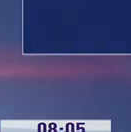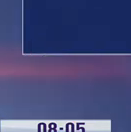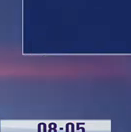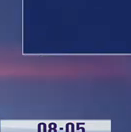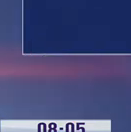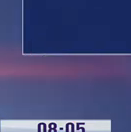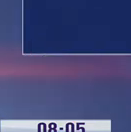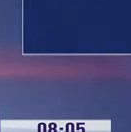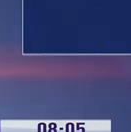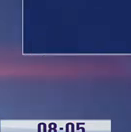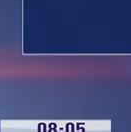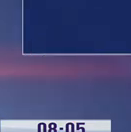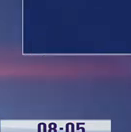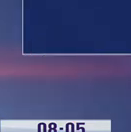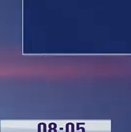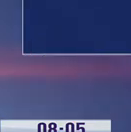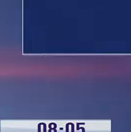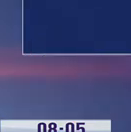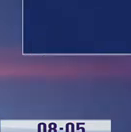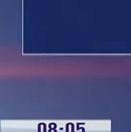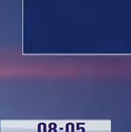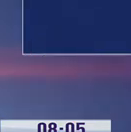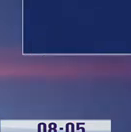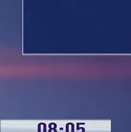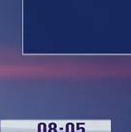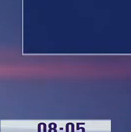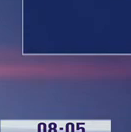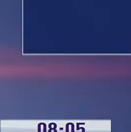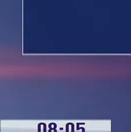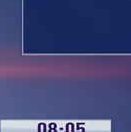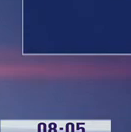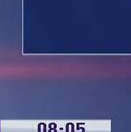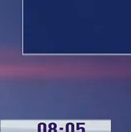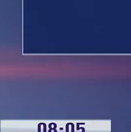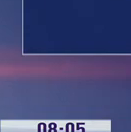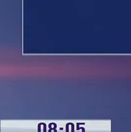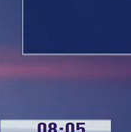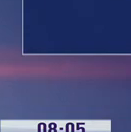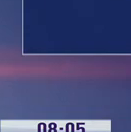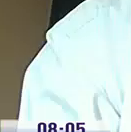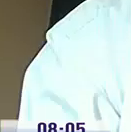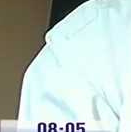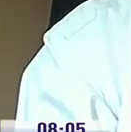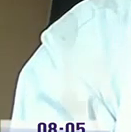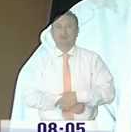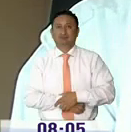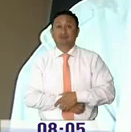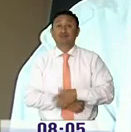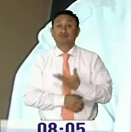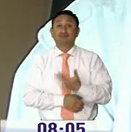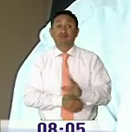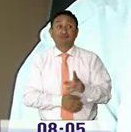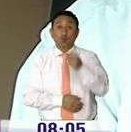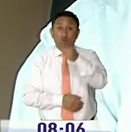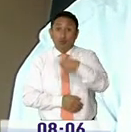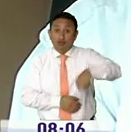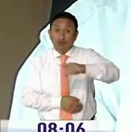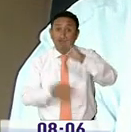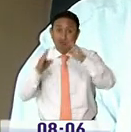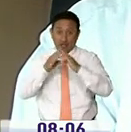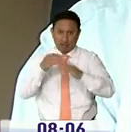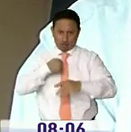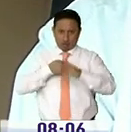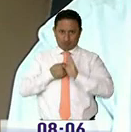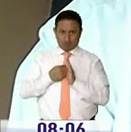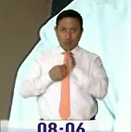1-800-510-510 es el que se ha dispuesto para receptar todas las donaciones durante esta jornada. Nos dicen de dónde debemos pasar